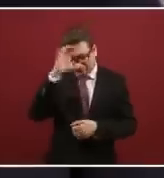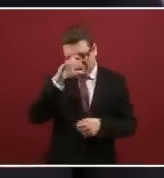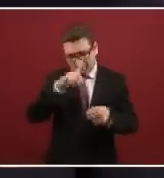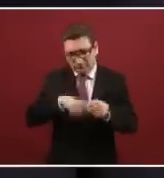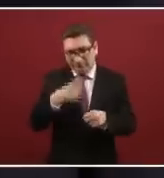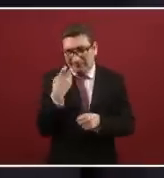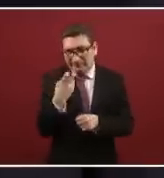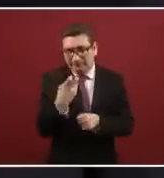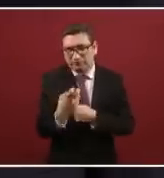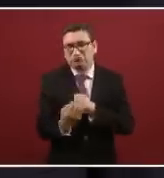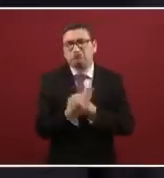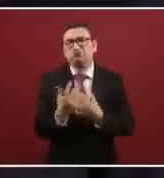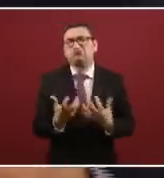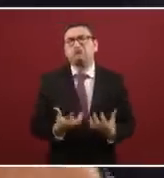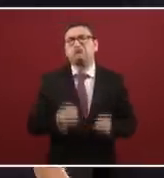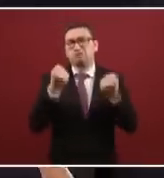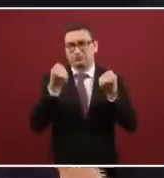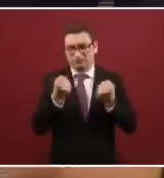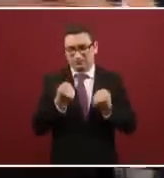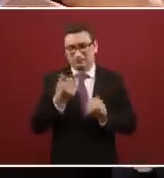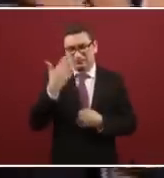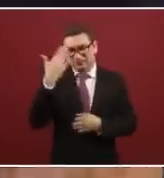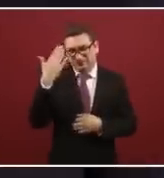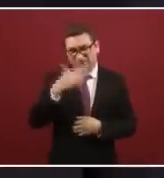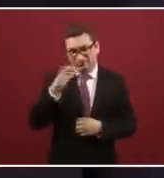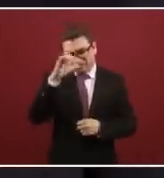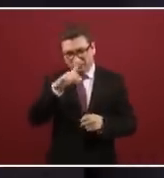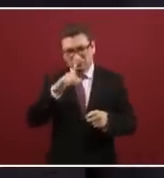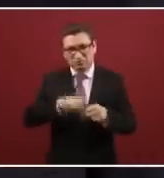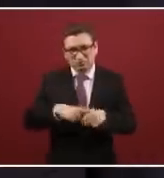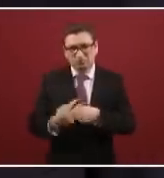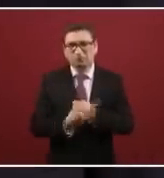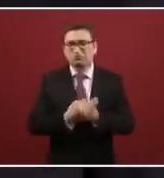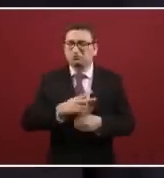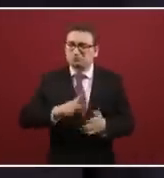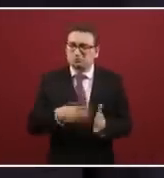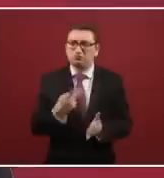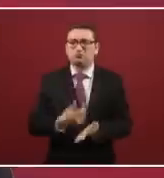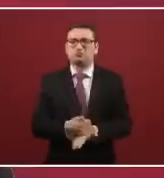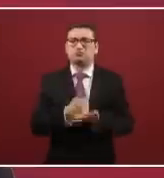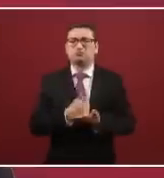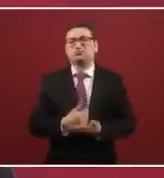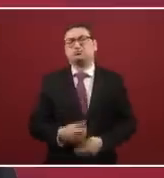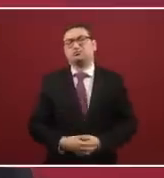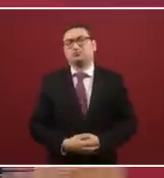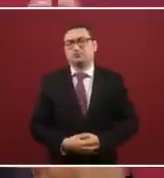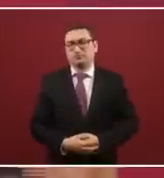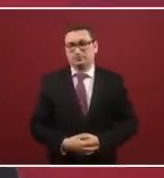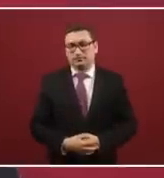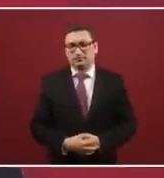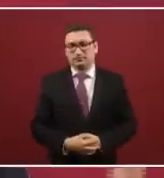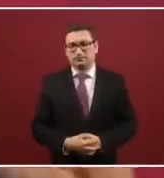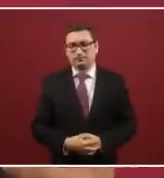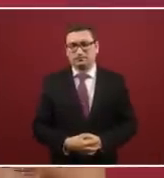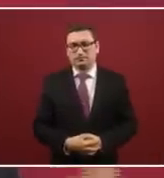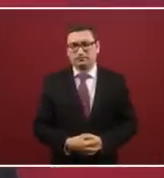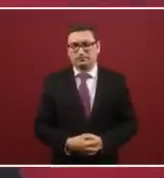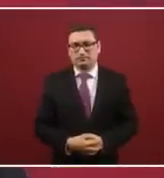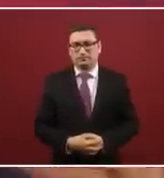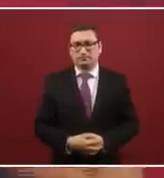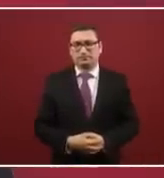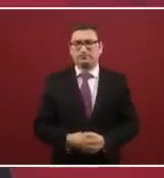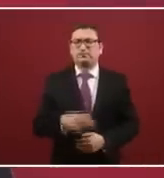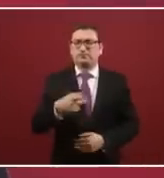cultura, nuestras culturas nos volvieron a salvar. Pero sí era un